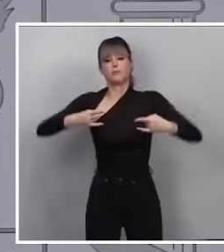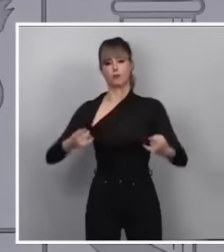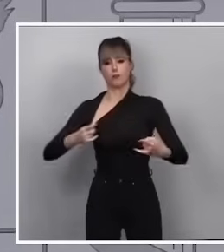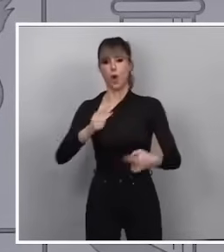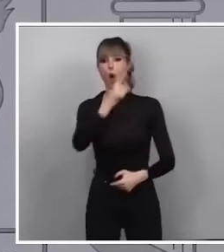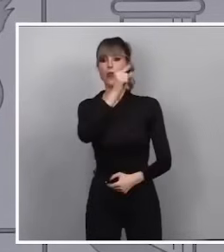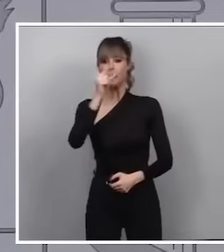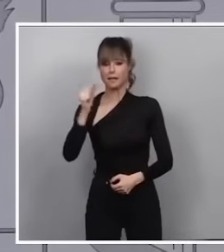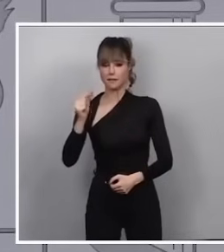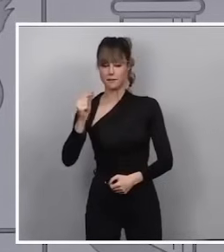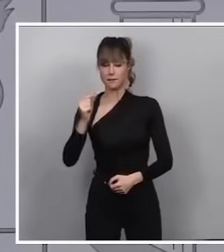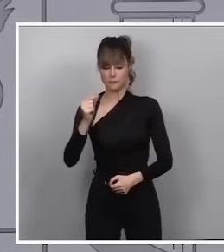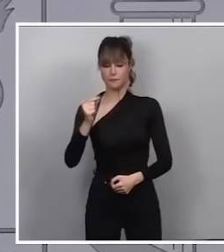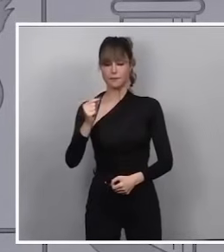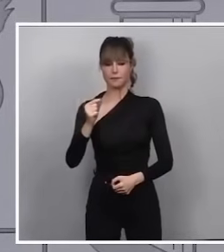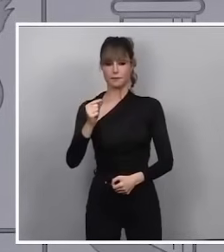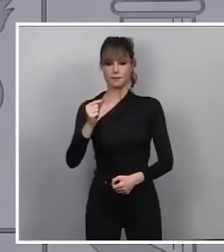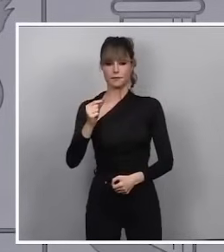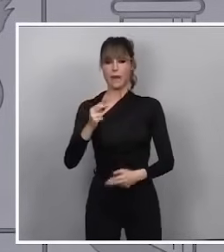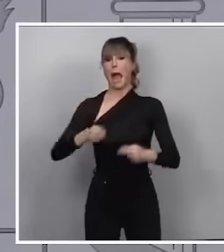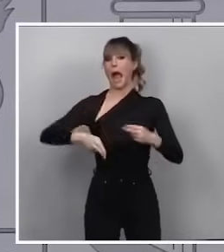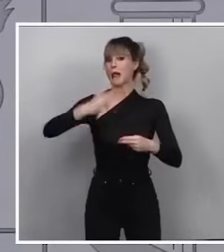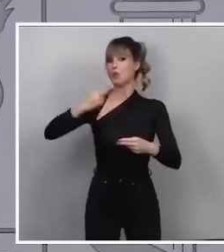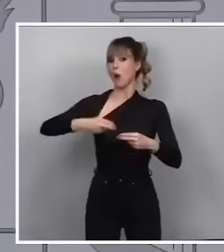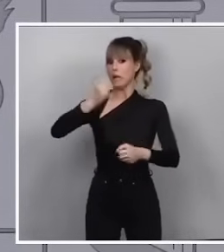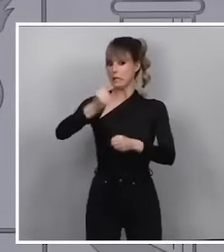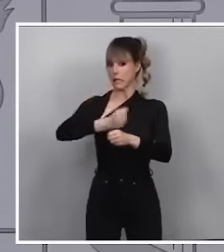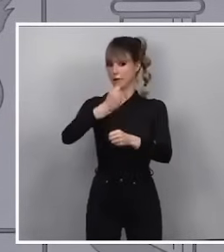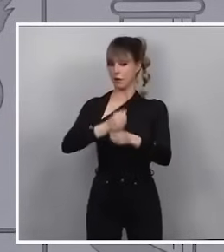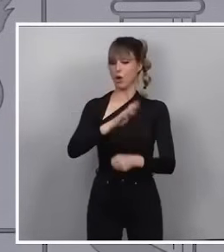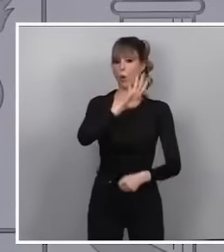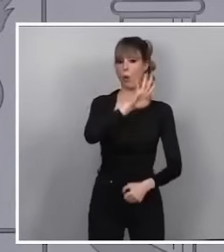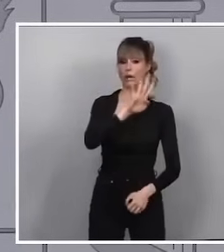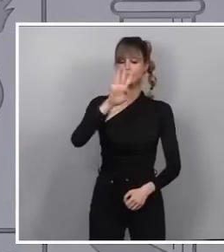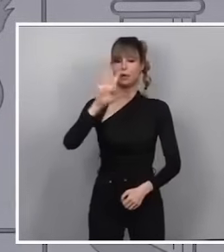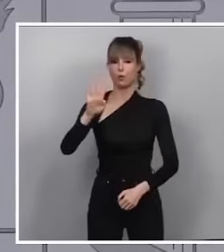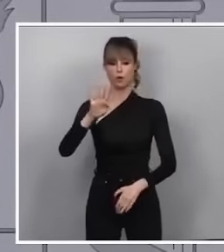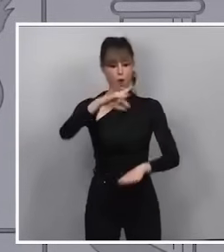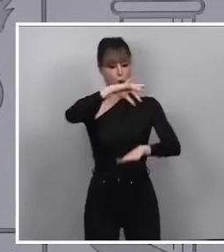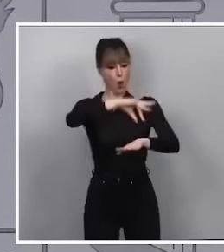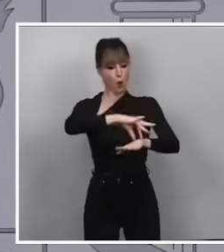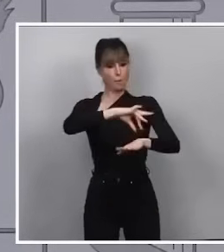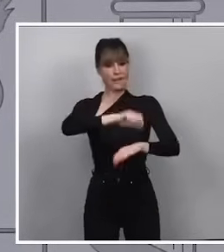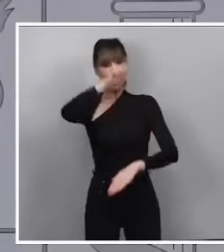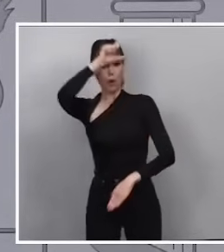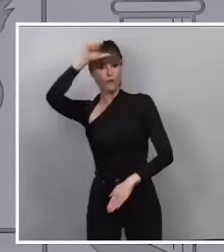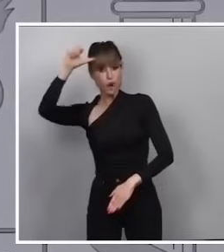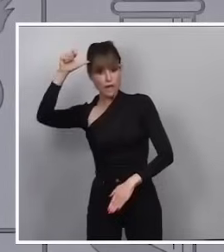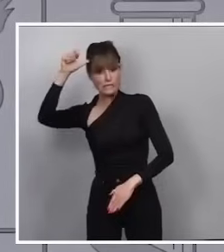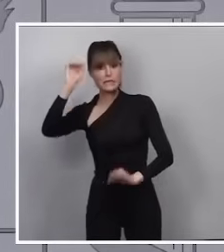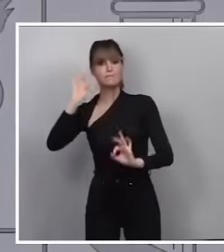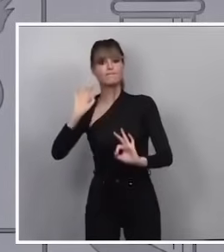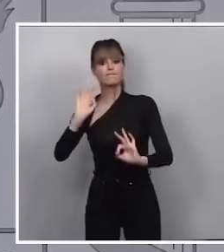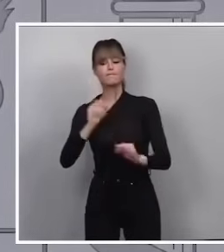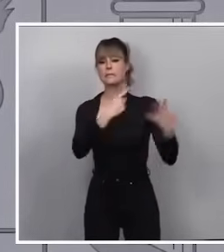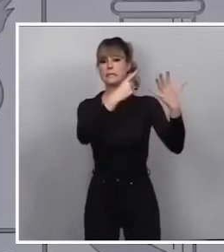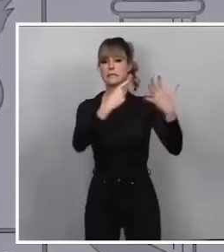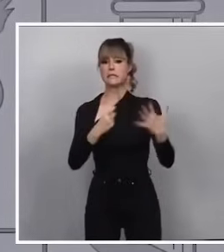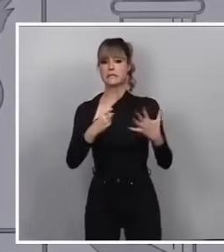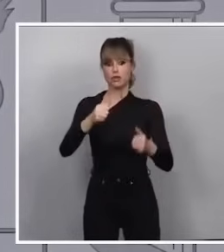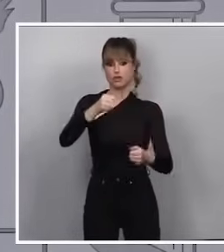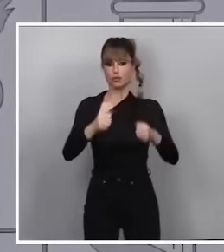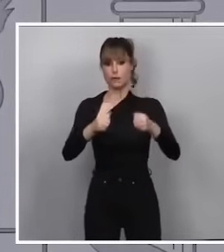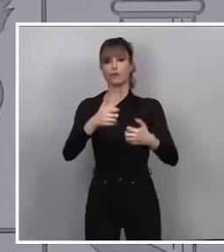centenar de agentes aduaneros por 44 médicos forenses y 600